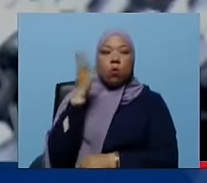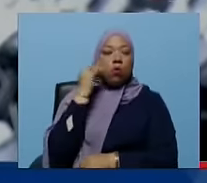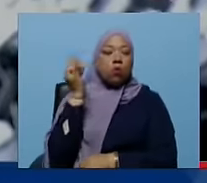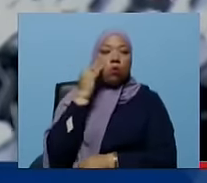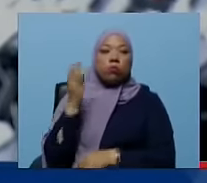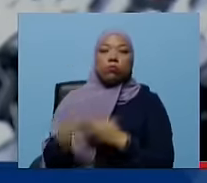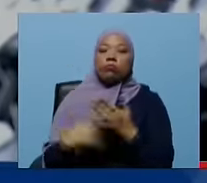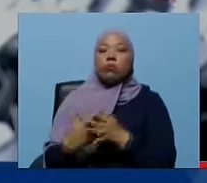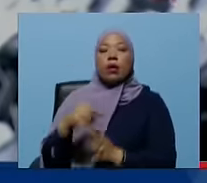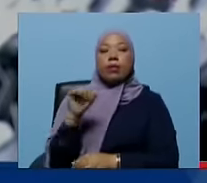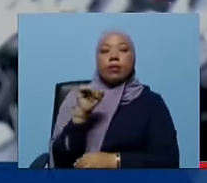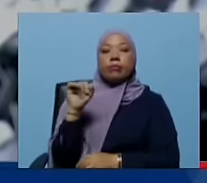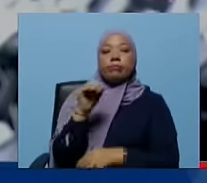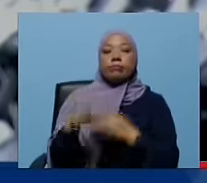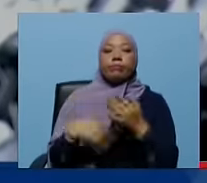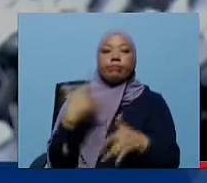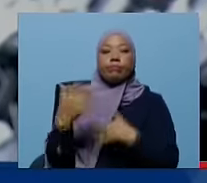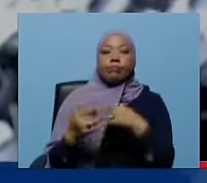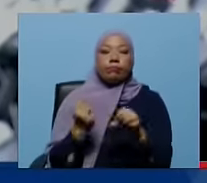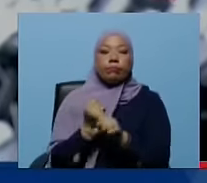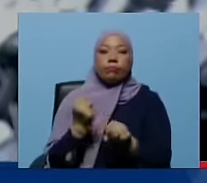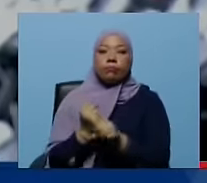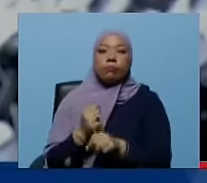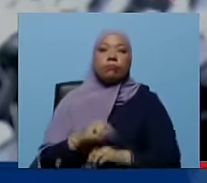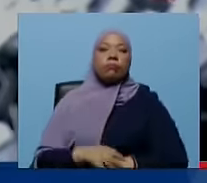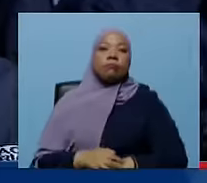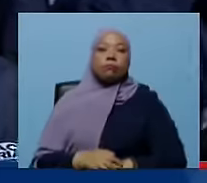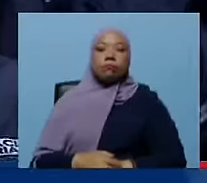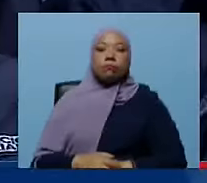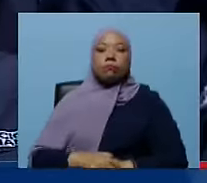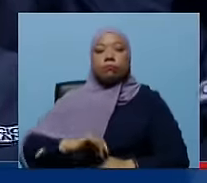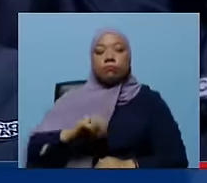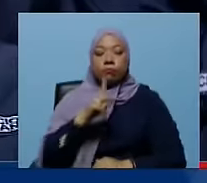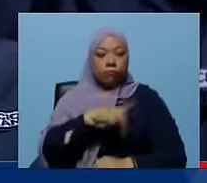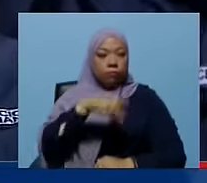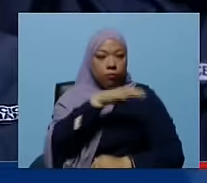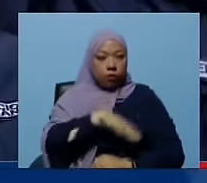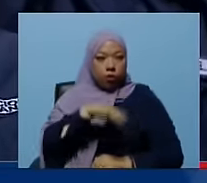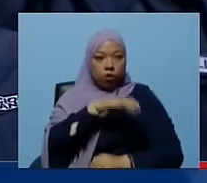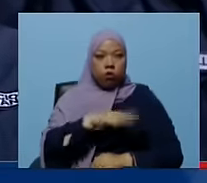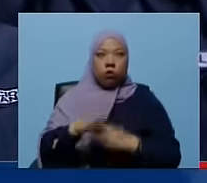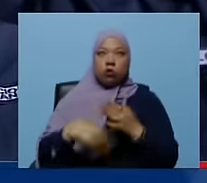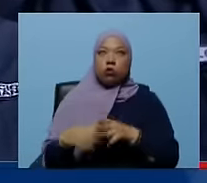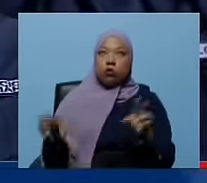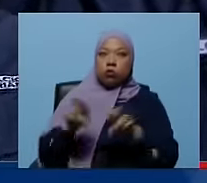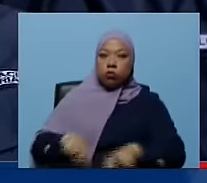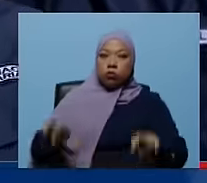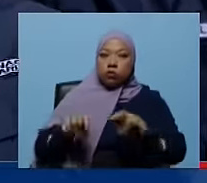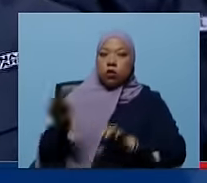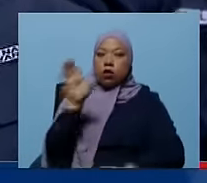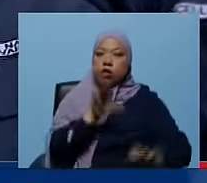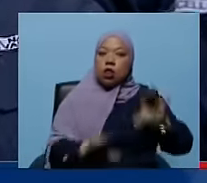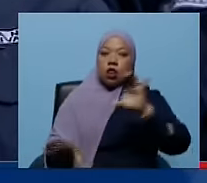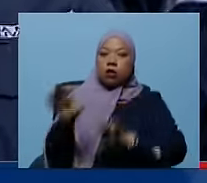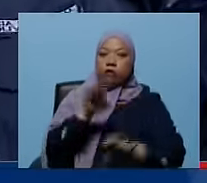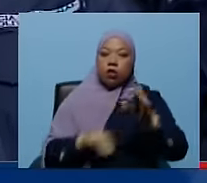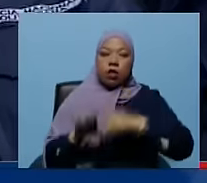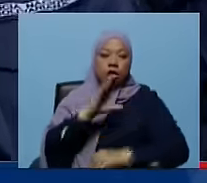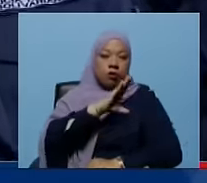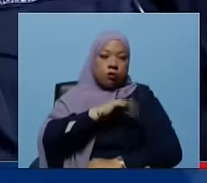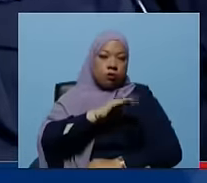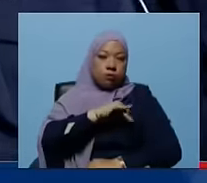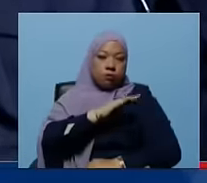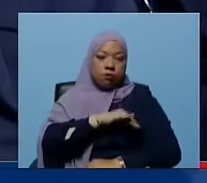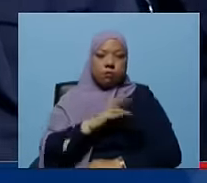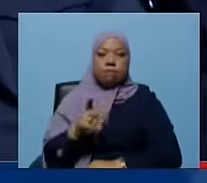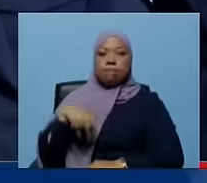Experimental de la Seguridad, se refundó lo que antes era la PTJ en el Cuerpo de Investigaciones Científicas, se